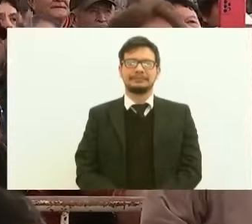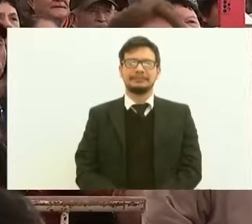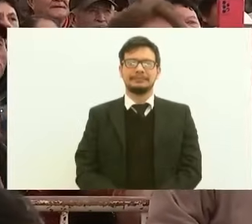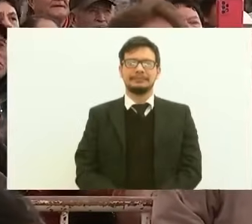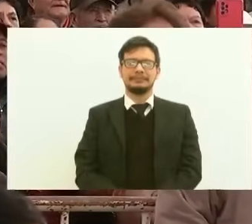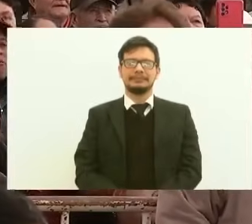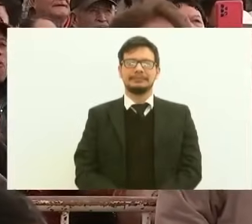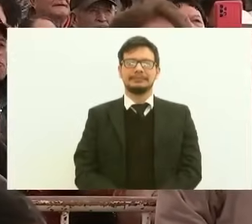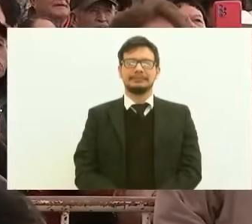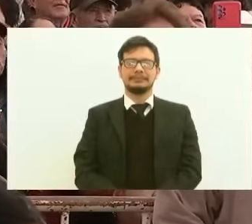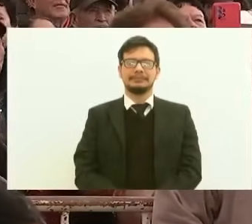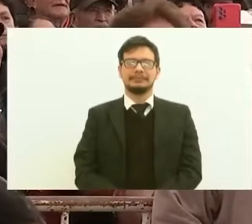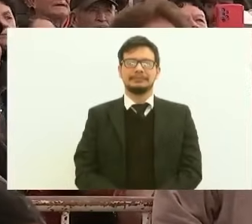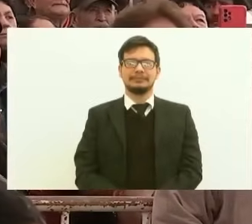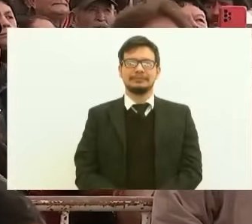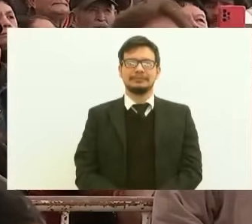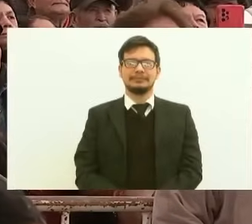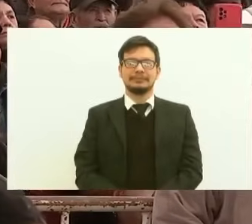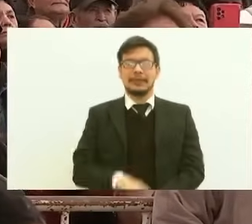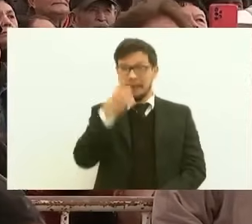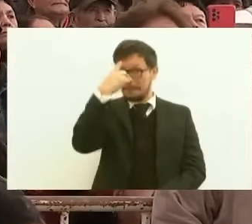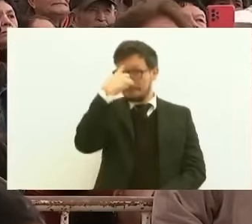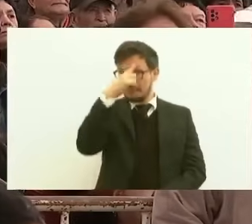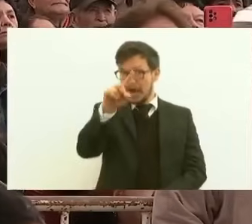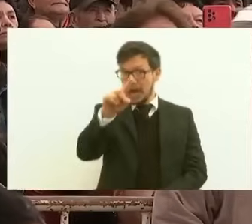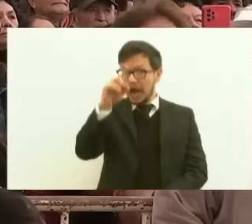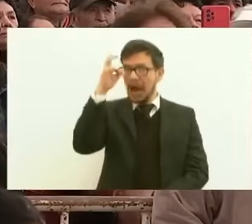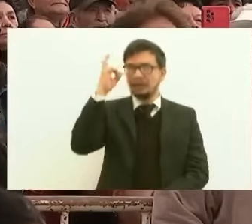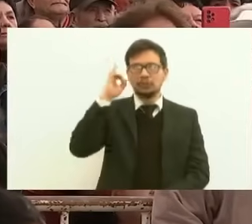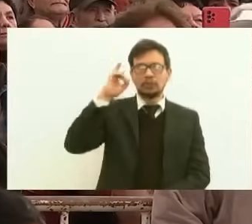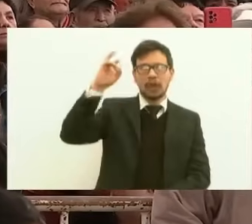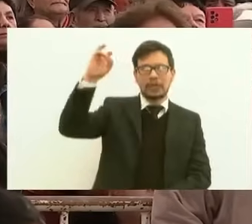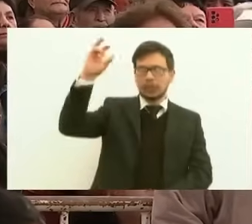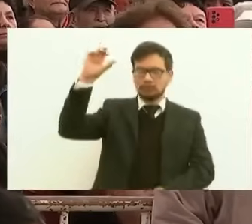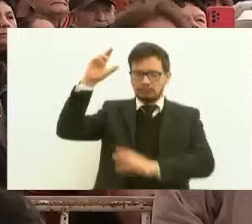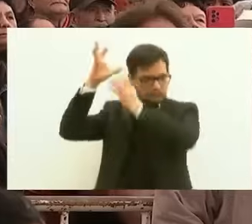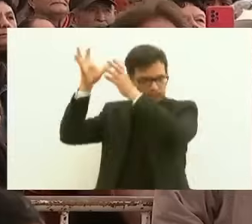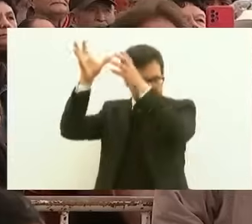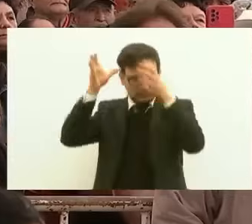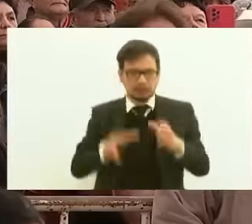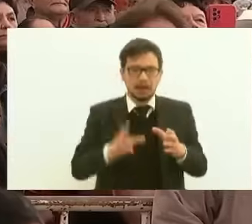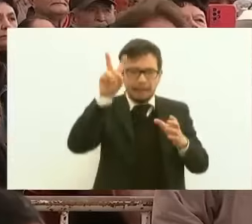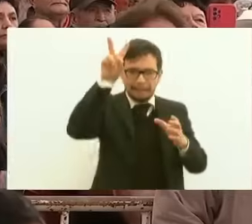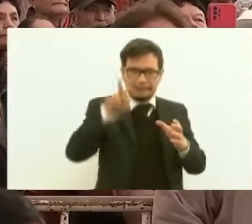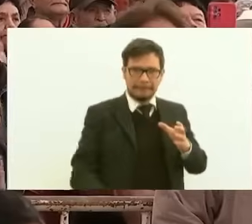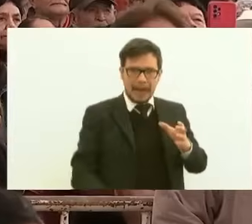para hacer realidad la justicia social.